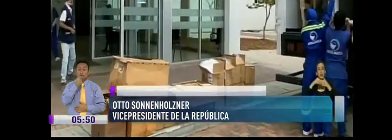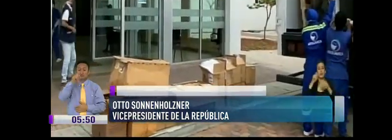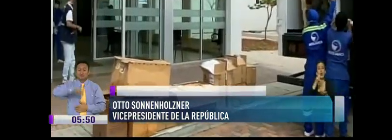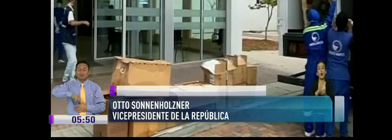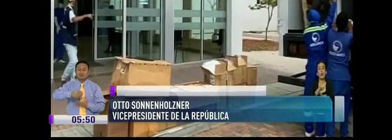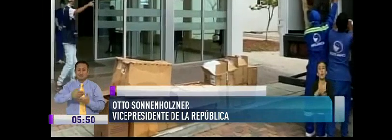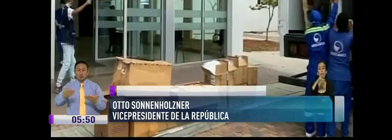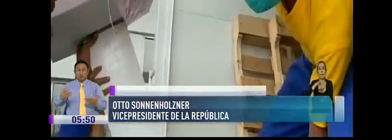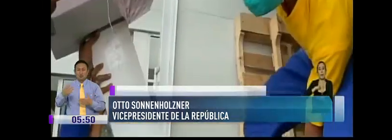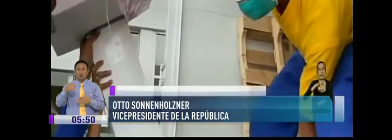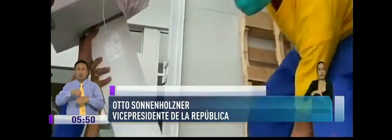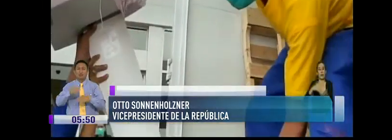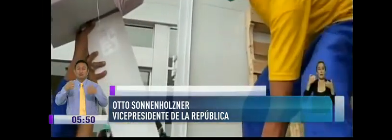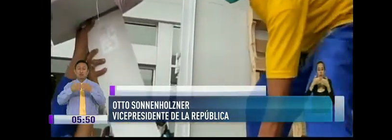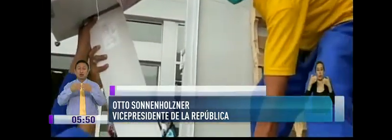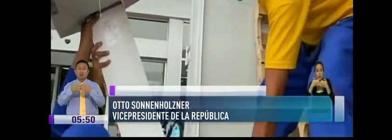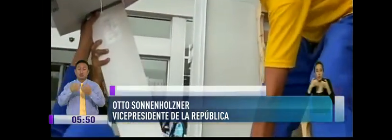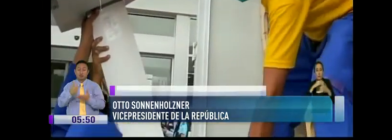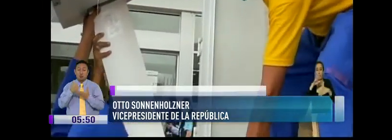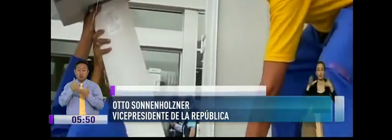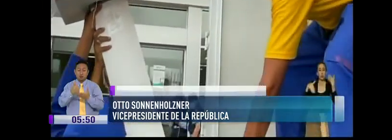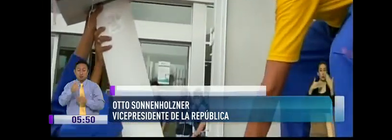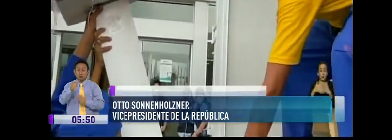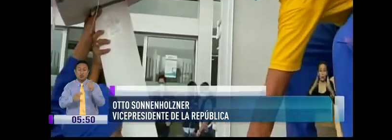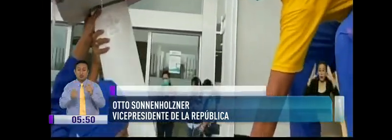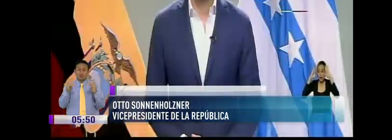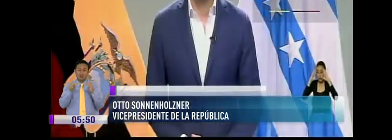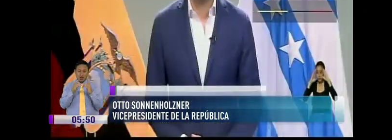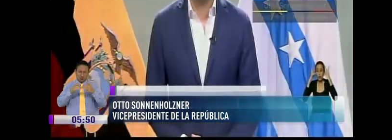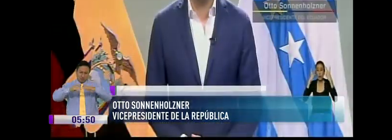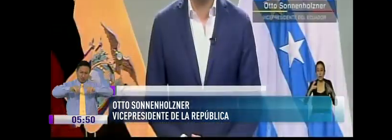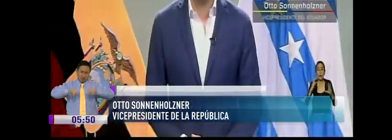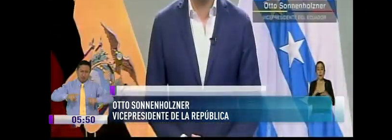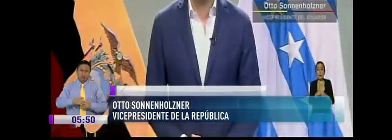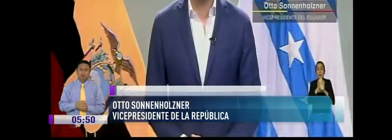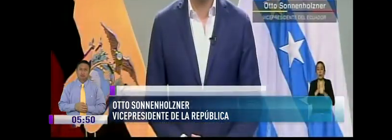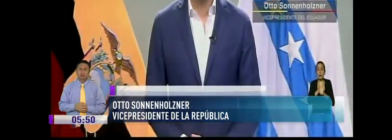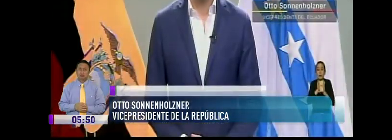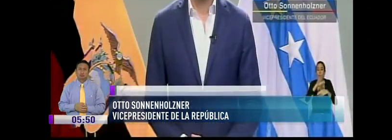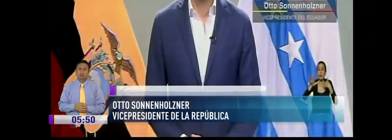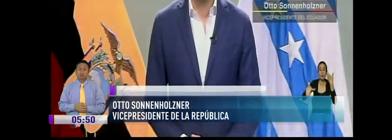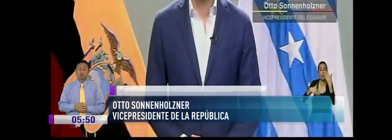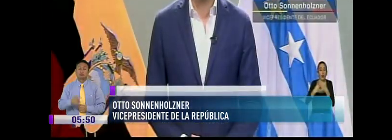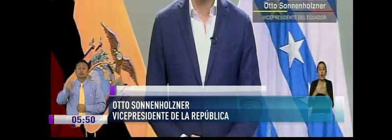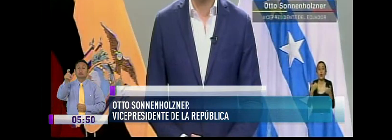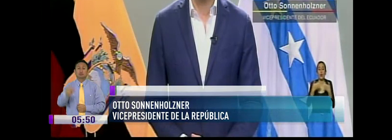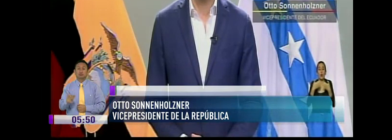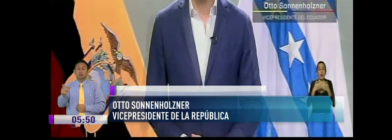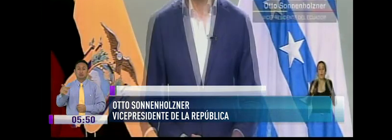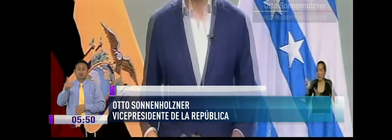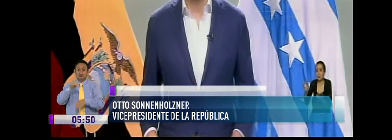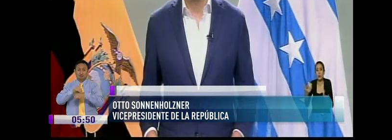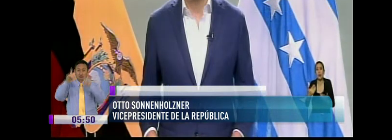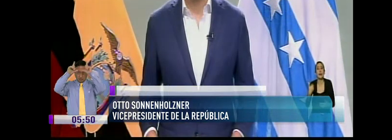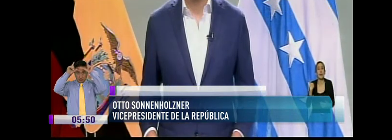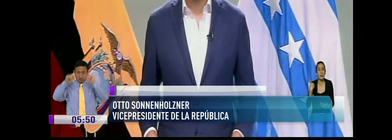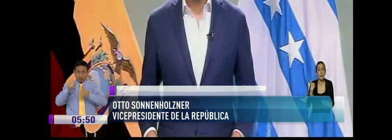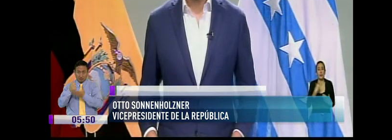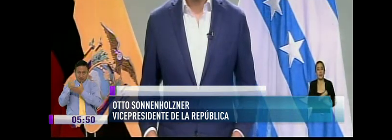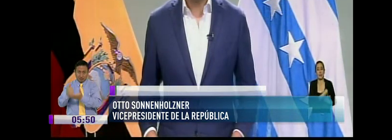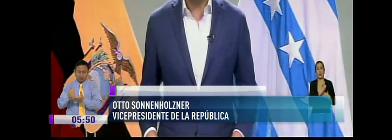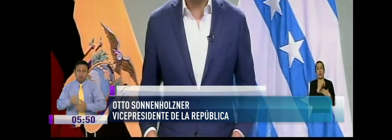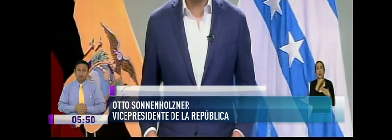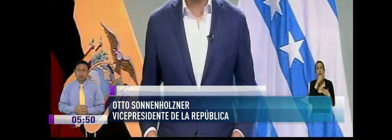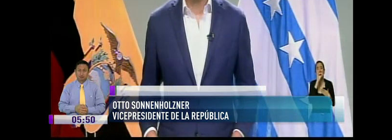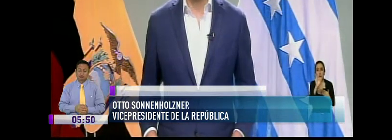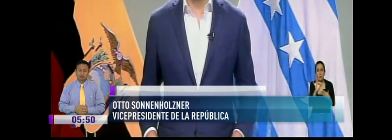insumos médicos y equipamiento para atender a nuestros pacientes y proteger a quienes nos protegen, el personal de salud de nuestro país.